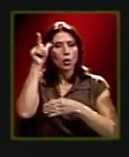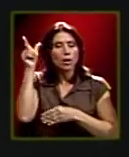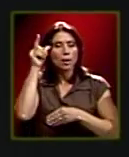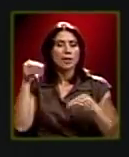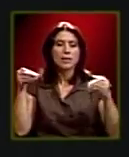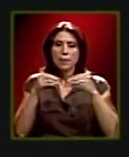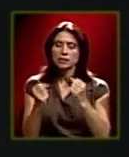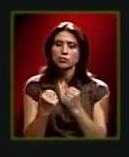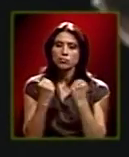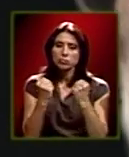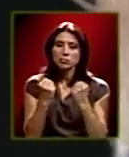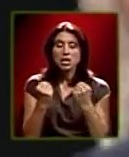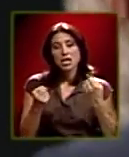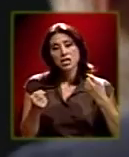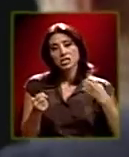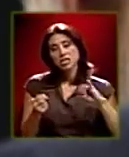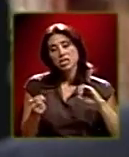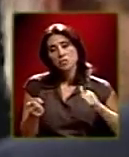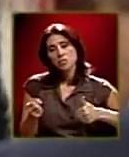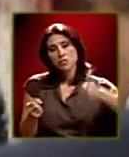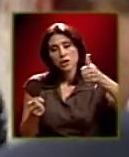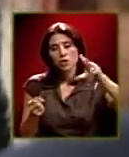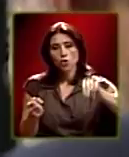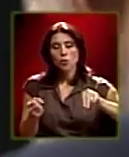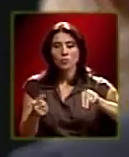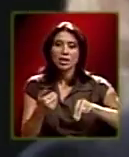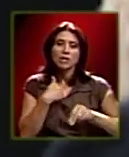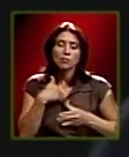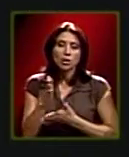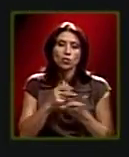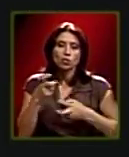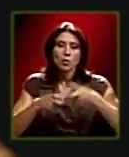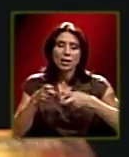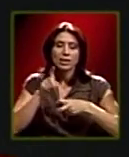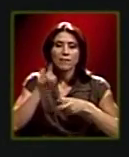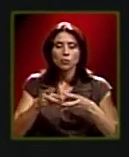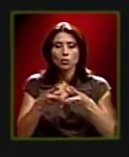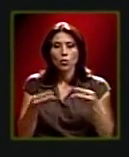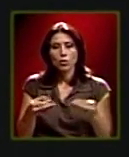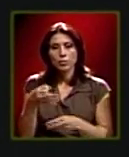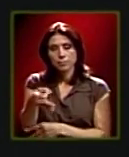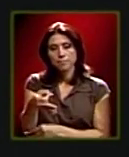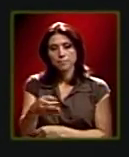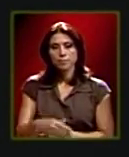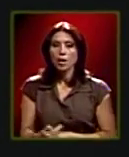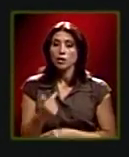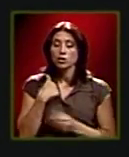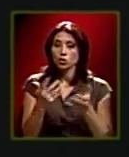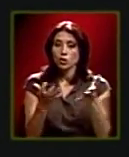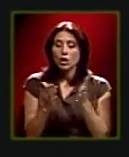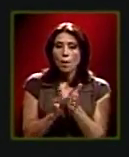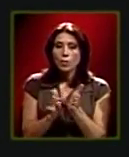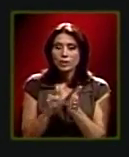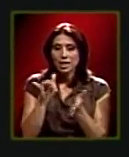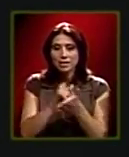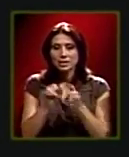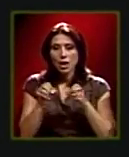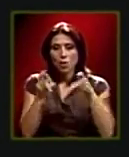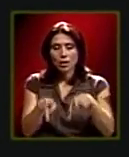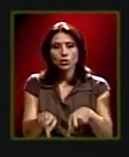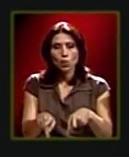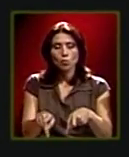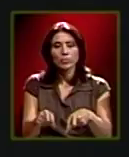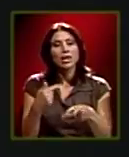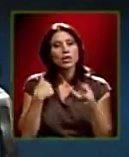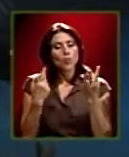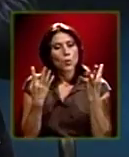ímpetu. Si es no, tendríamos dificultades que tendríamos que solucionar. Pues yo quiero aprovechar esta ocasión y voy a